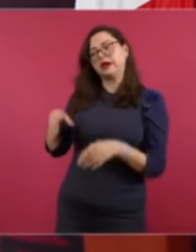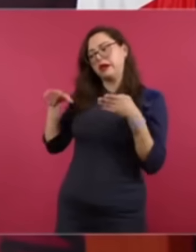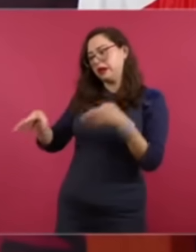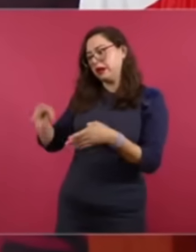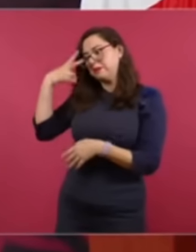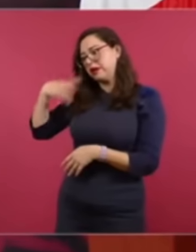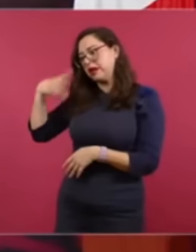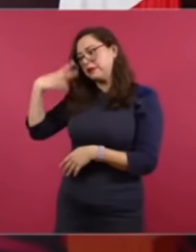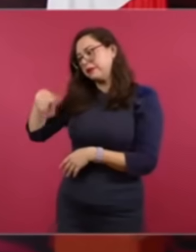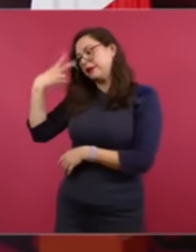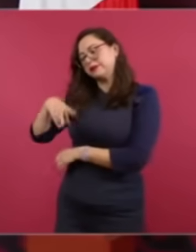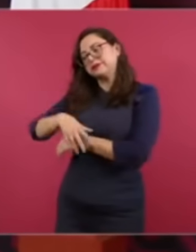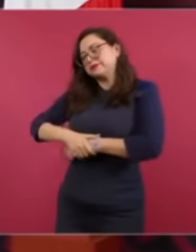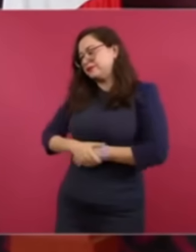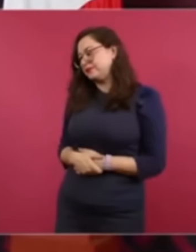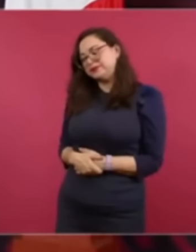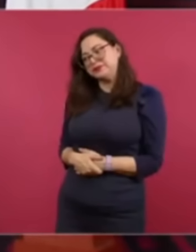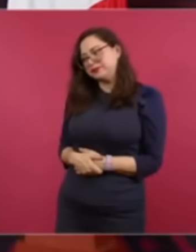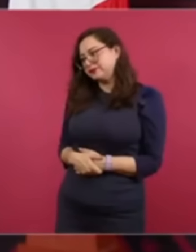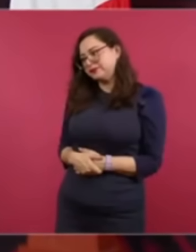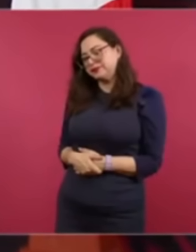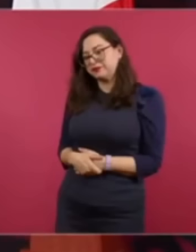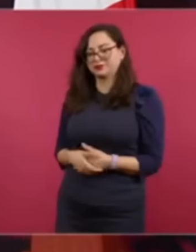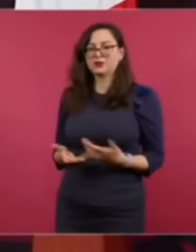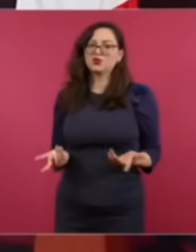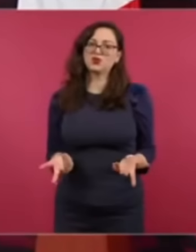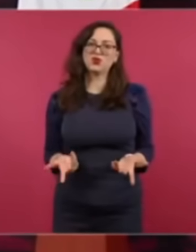Y es como estar viendo nada más, ¿sí?,